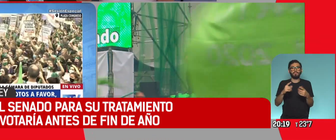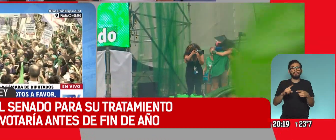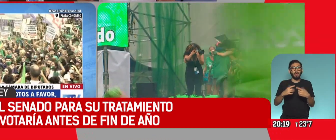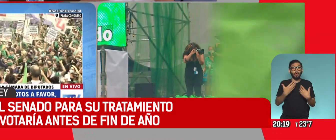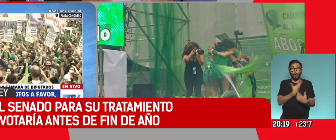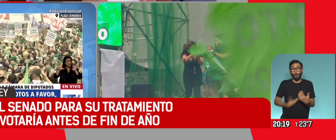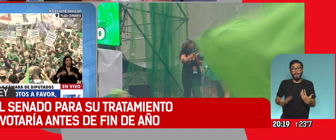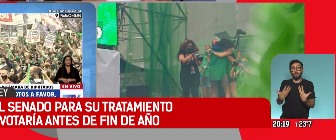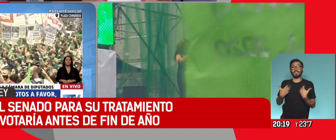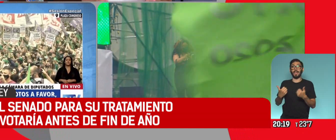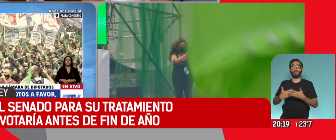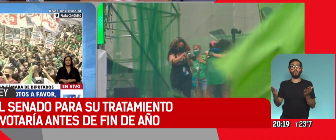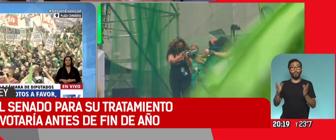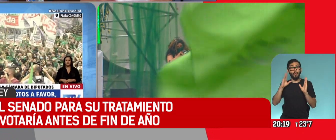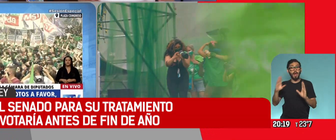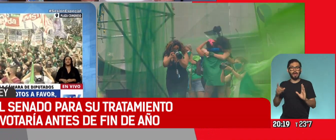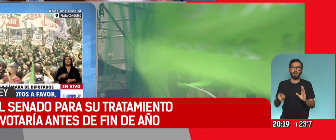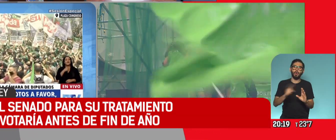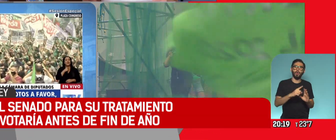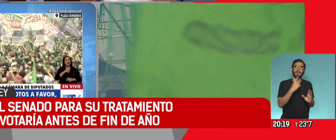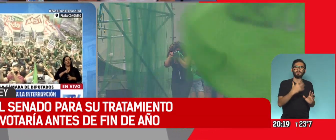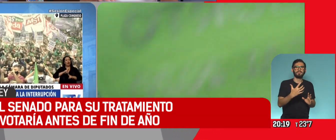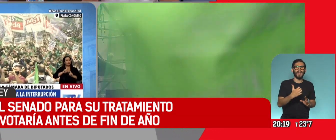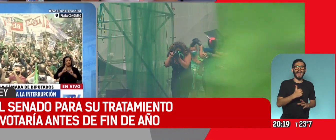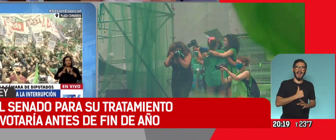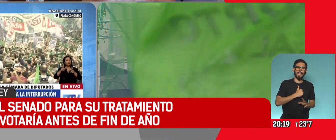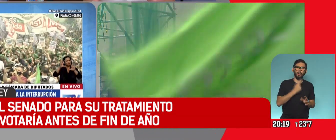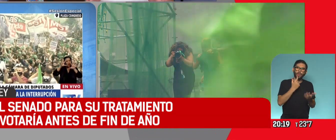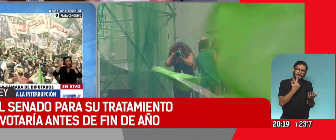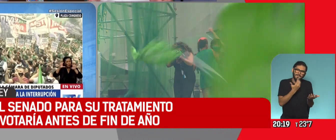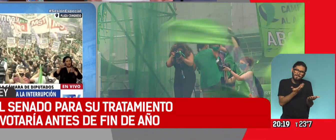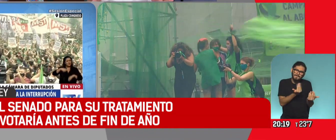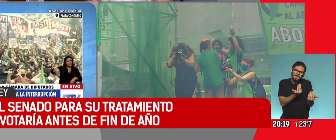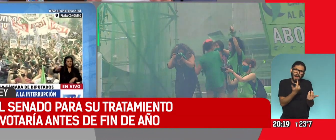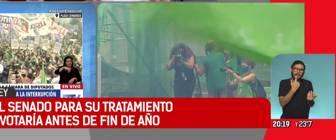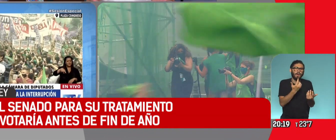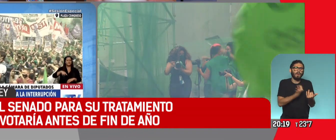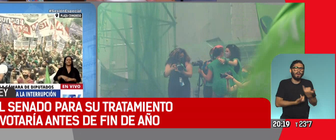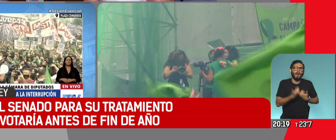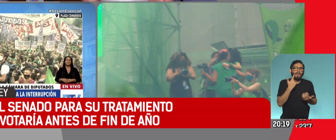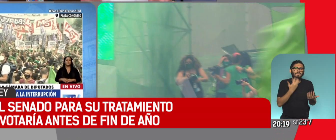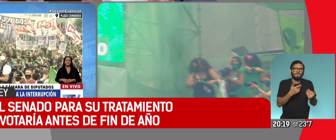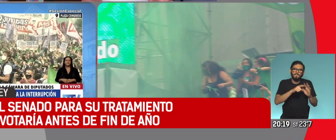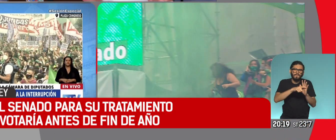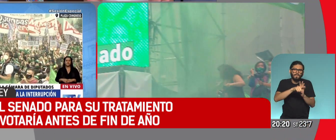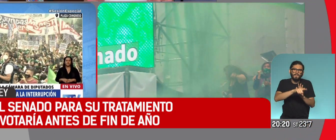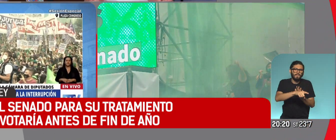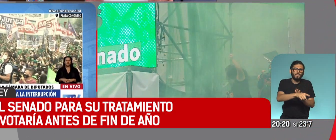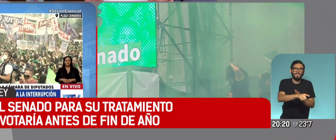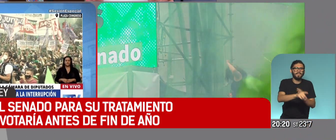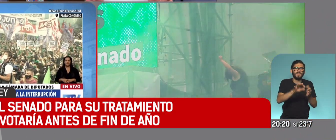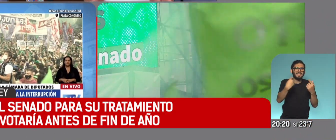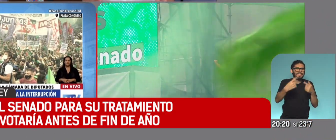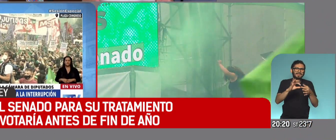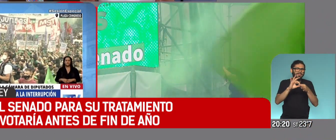Estado versus, si querés, un argumento religioso que si empezás a escarbar en los argumentos de la oposición, casi siempre te encontrás con un